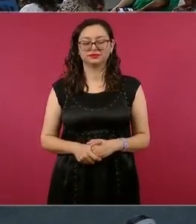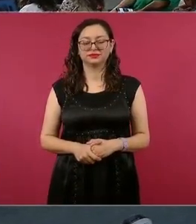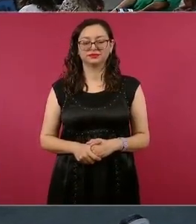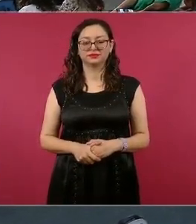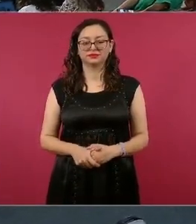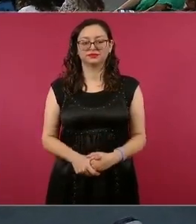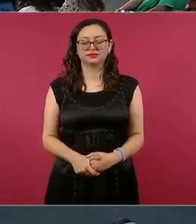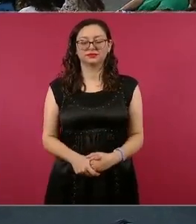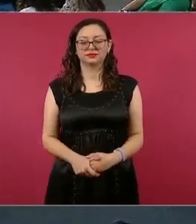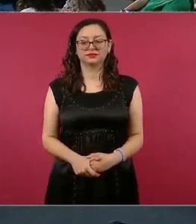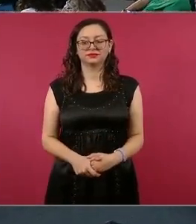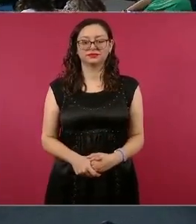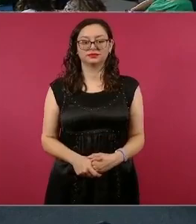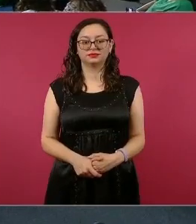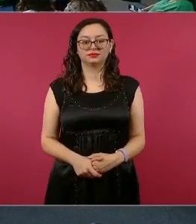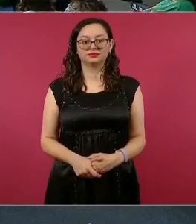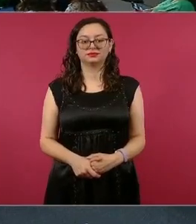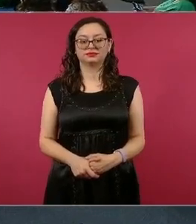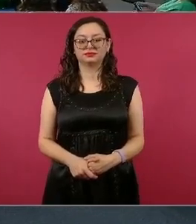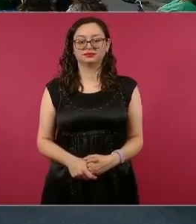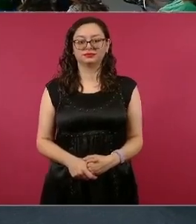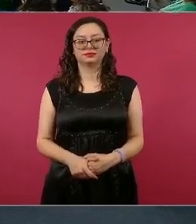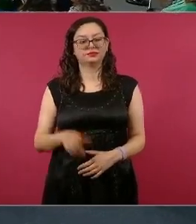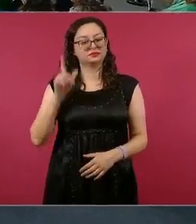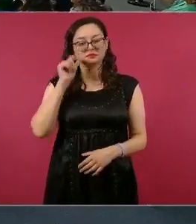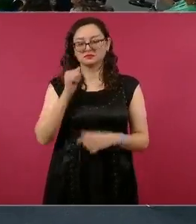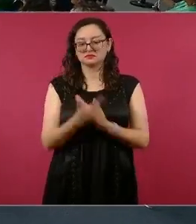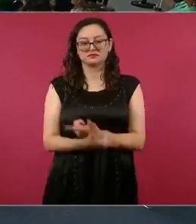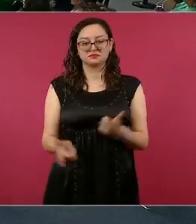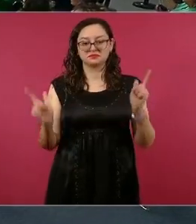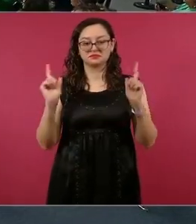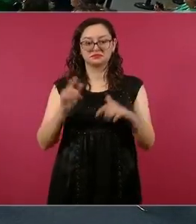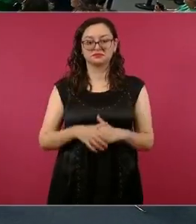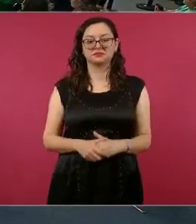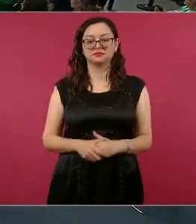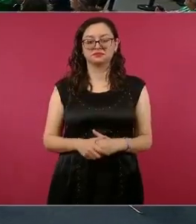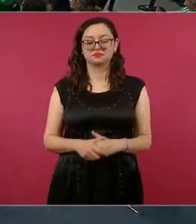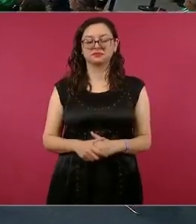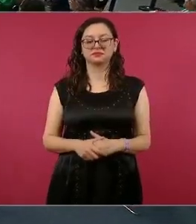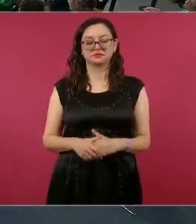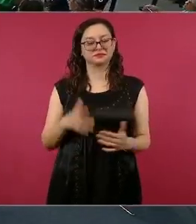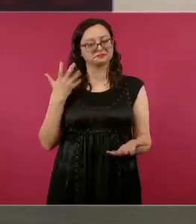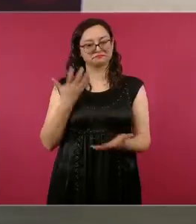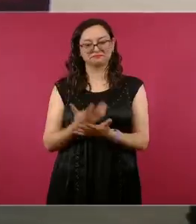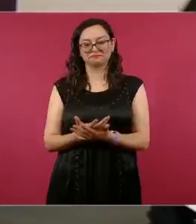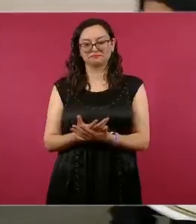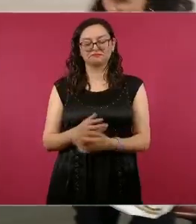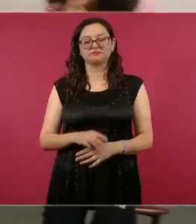Sin lista. Bueno, que la pasen bien.